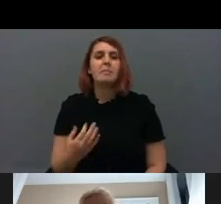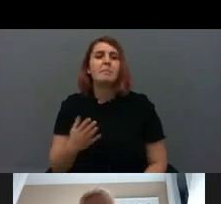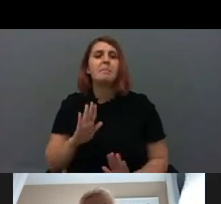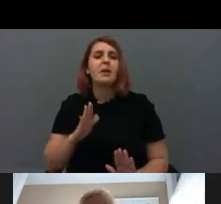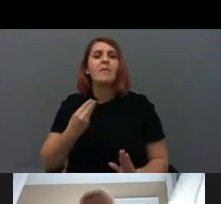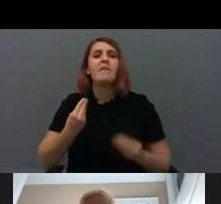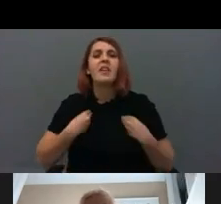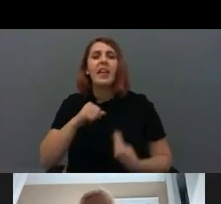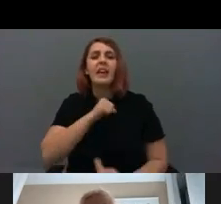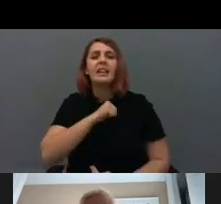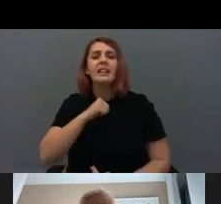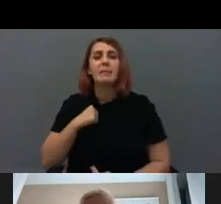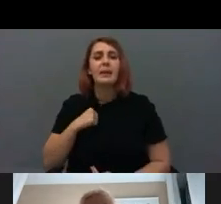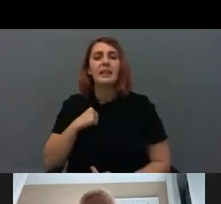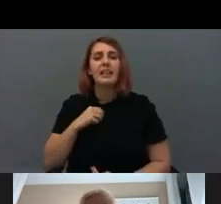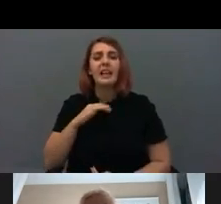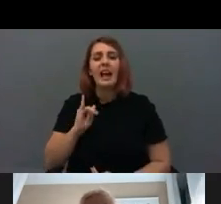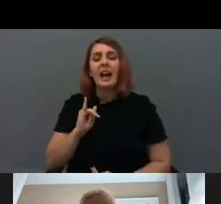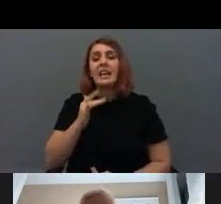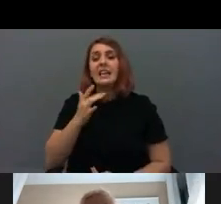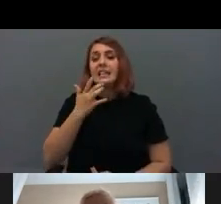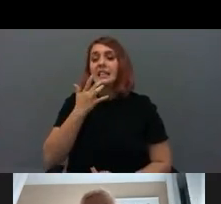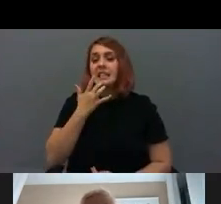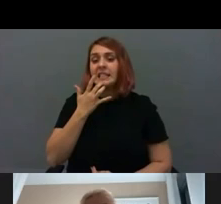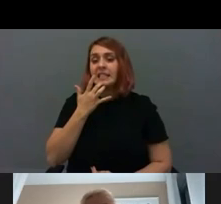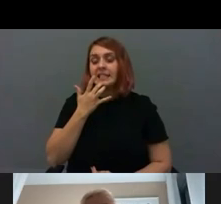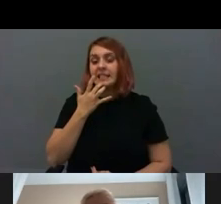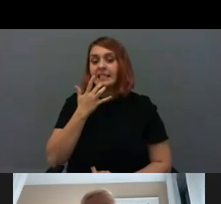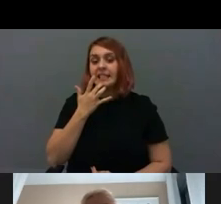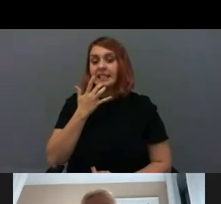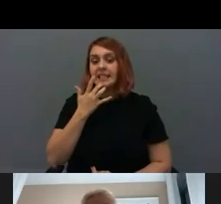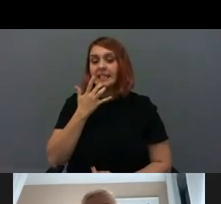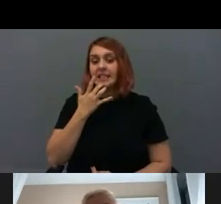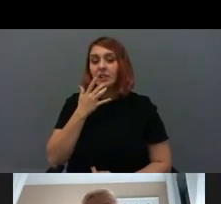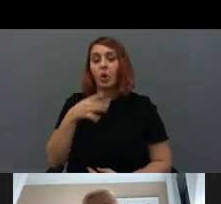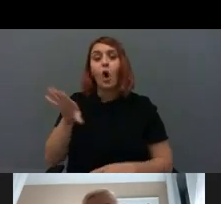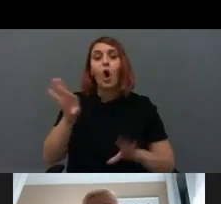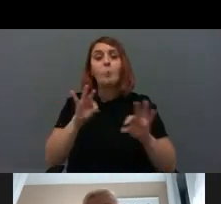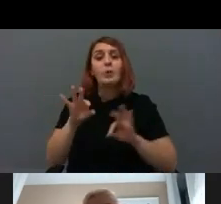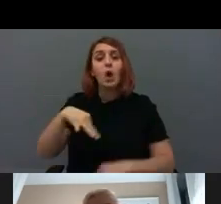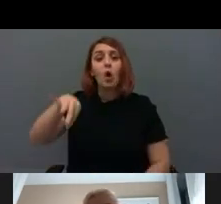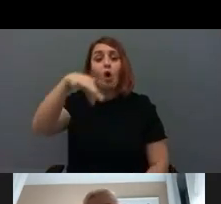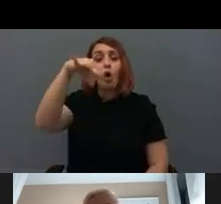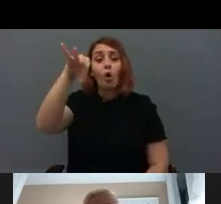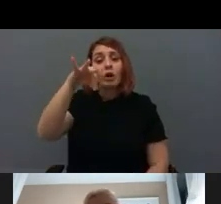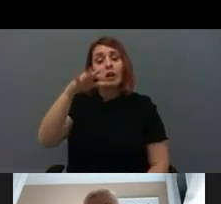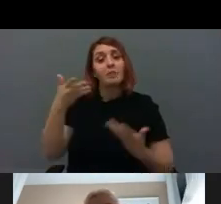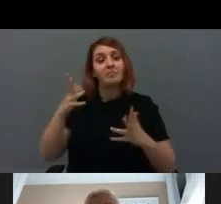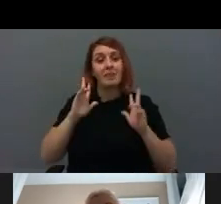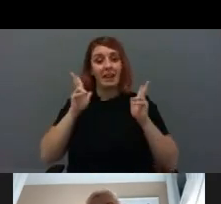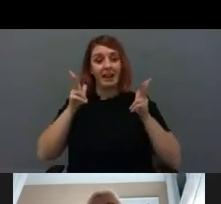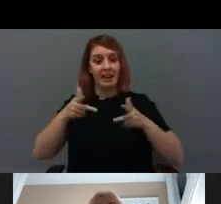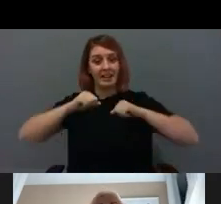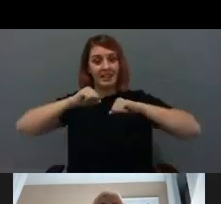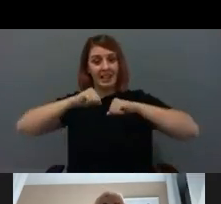única opción es ir a una residencia? Esa no es una